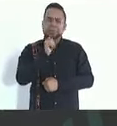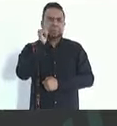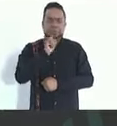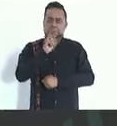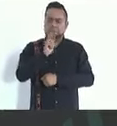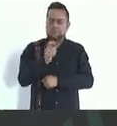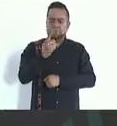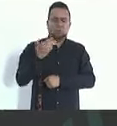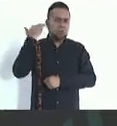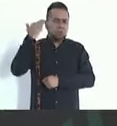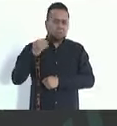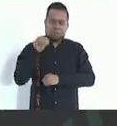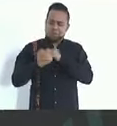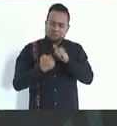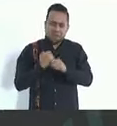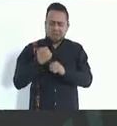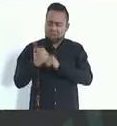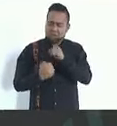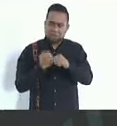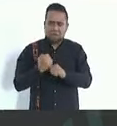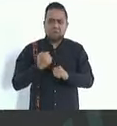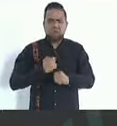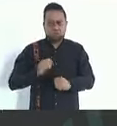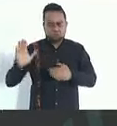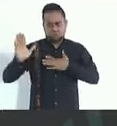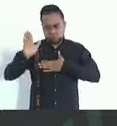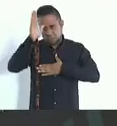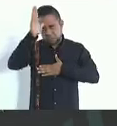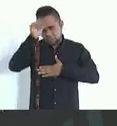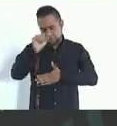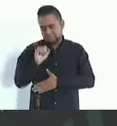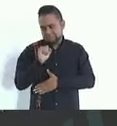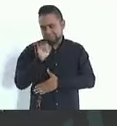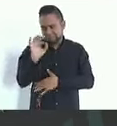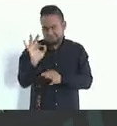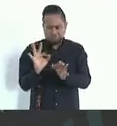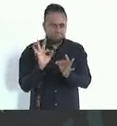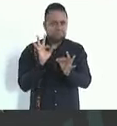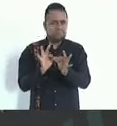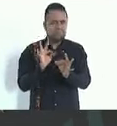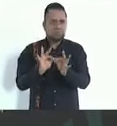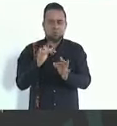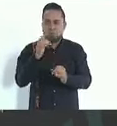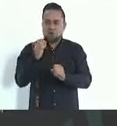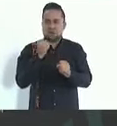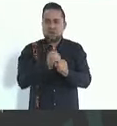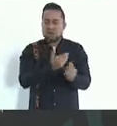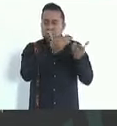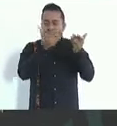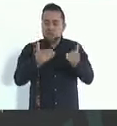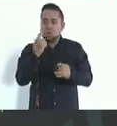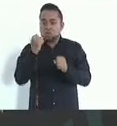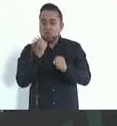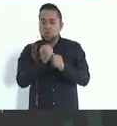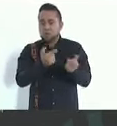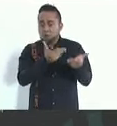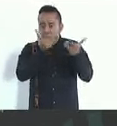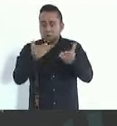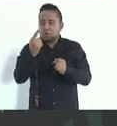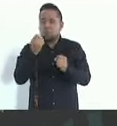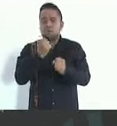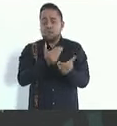marzo. Cumplimos ese compromiso de estar año con año aquí